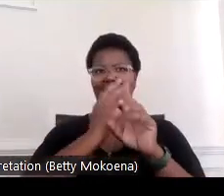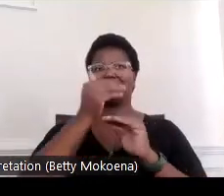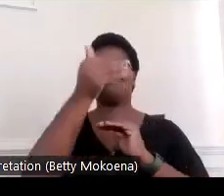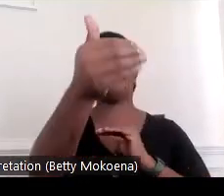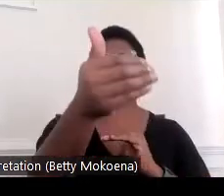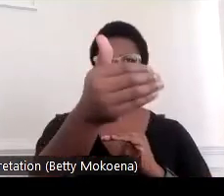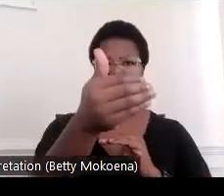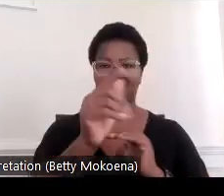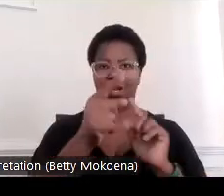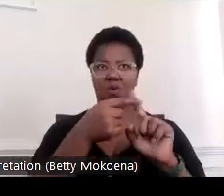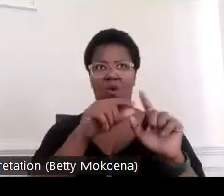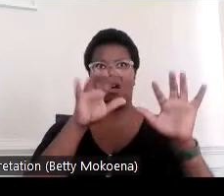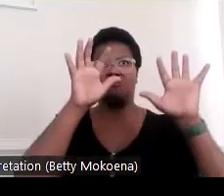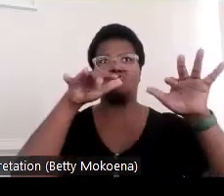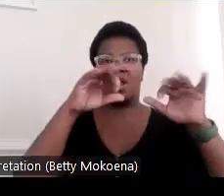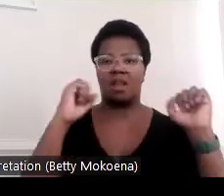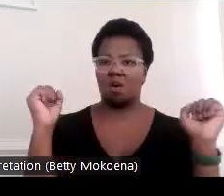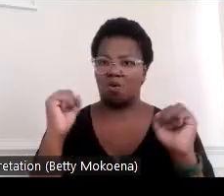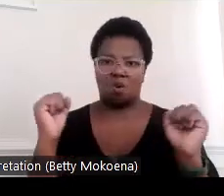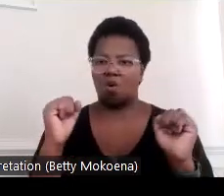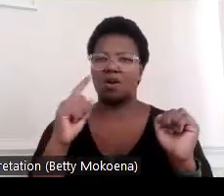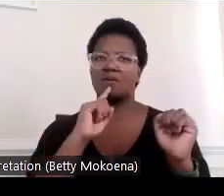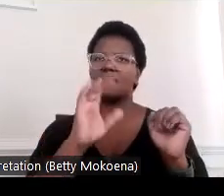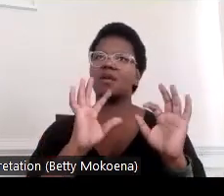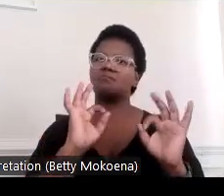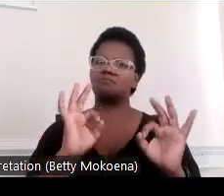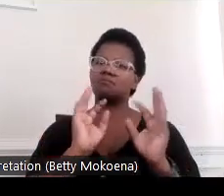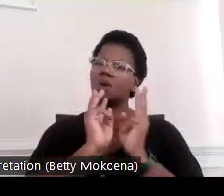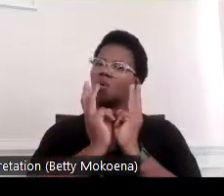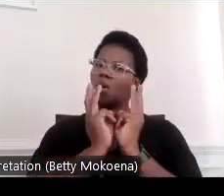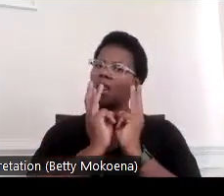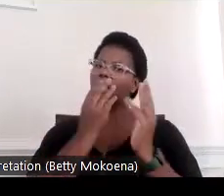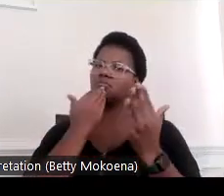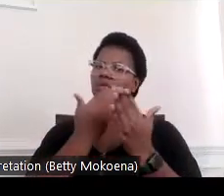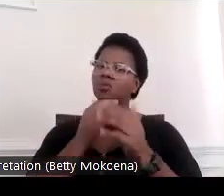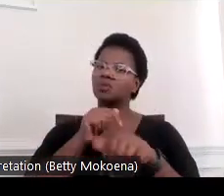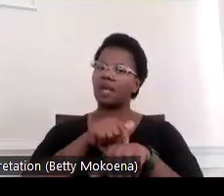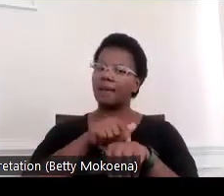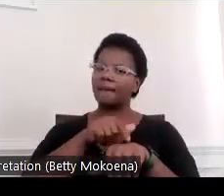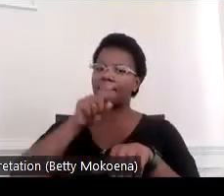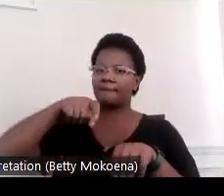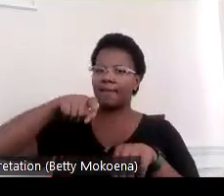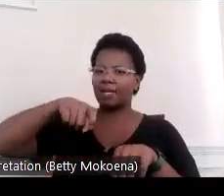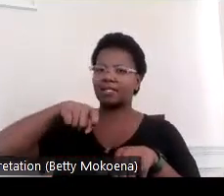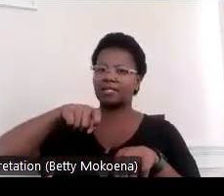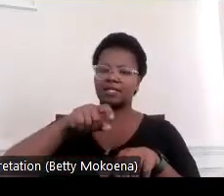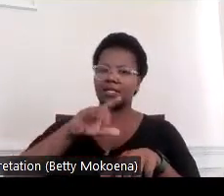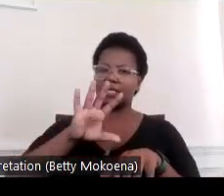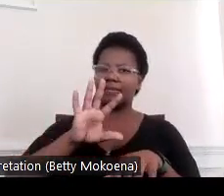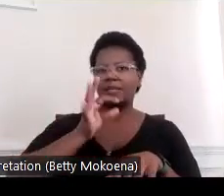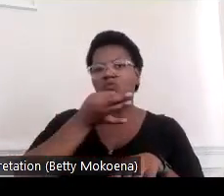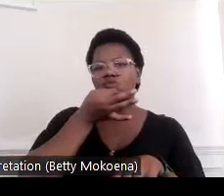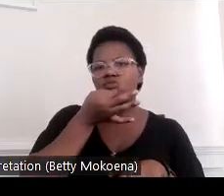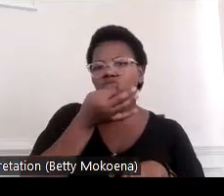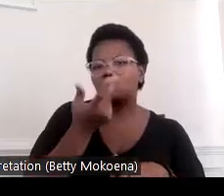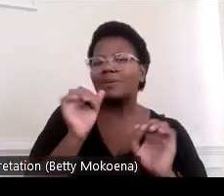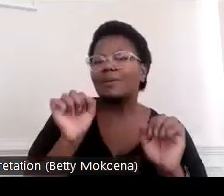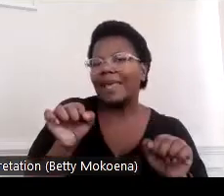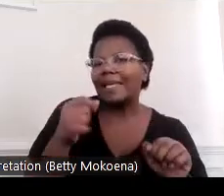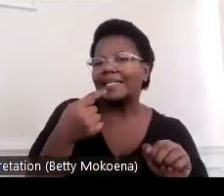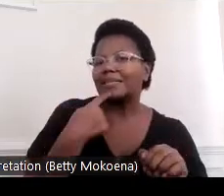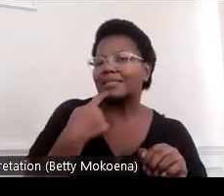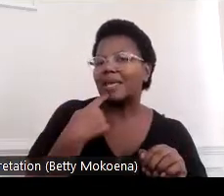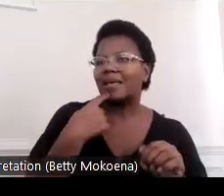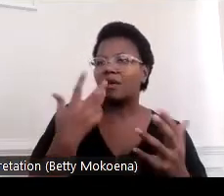aquí a seis meses verdad ella cuando está frío lloviendo no tiene que ser dentro de un tiempo razonable pero es suplir